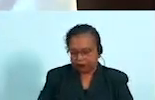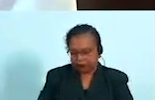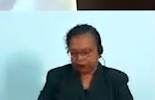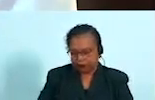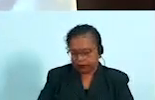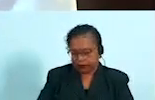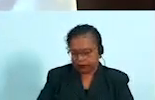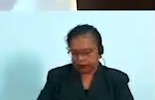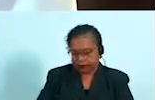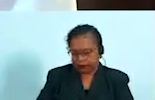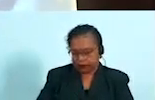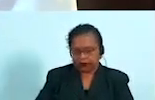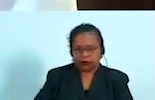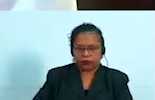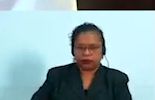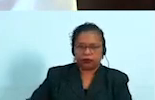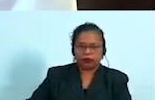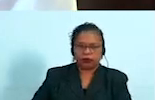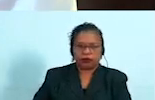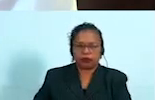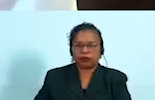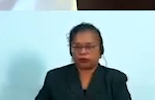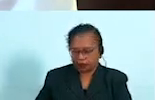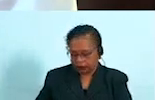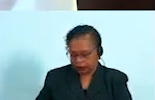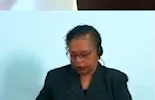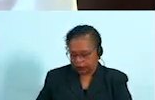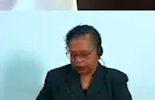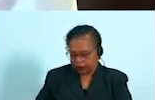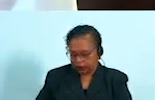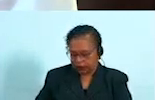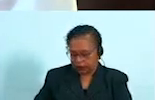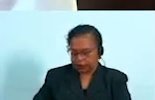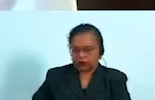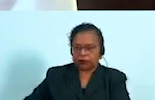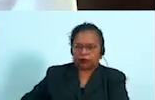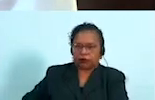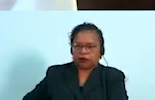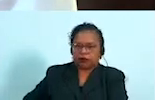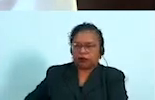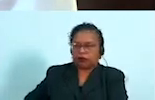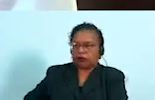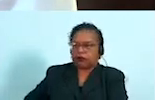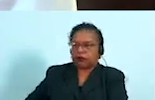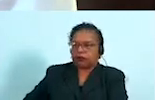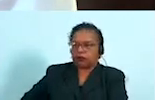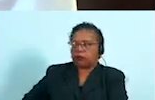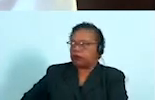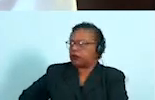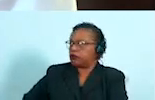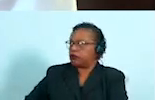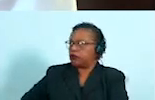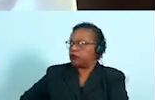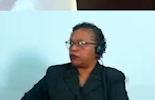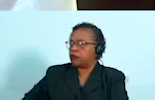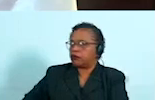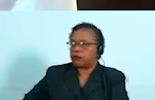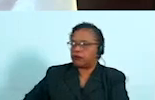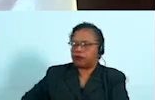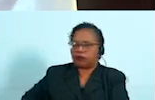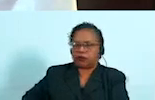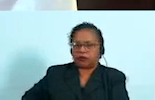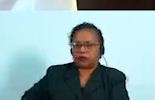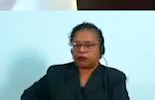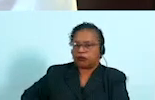Dominicana los miembros de la mesa presidencial los miembros